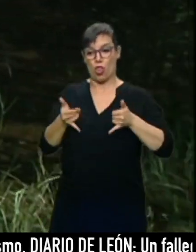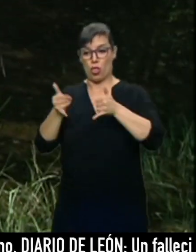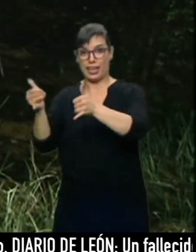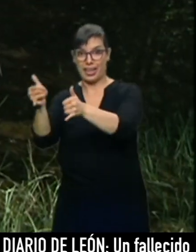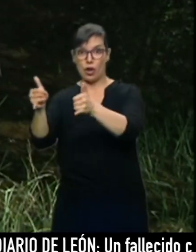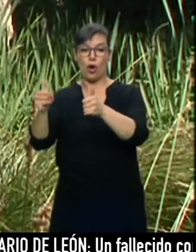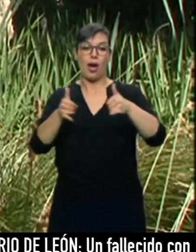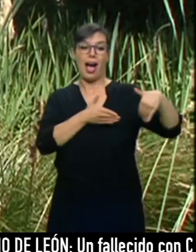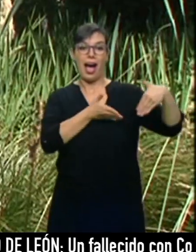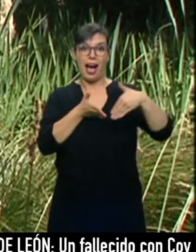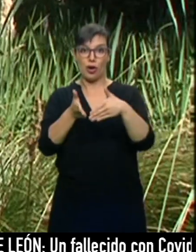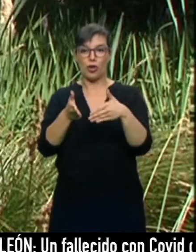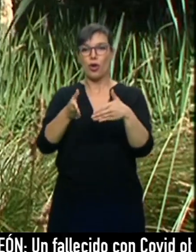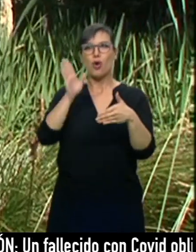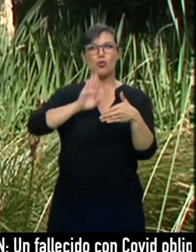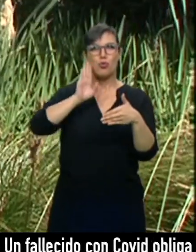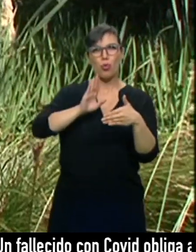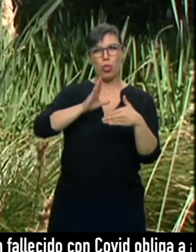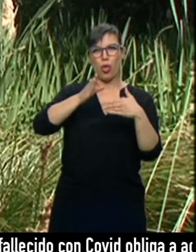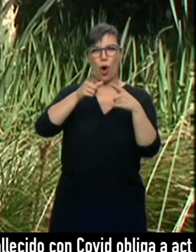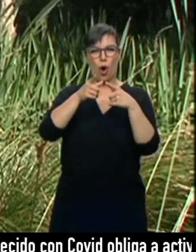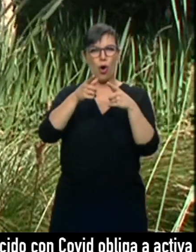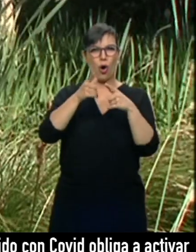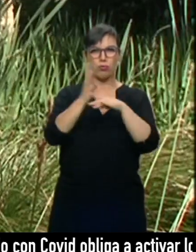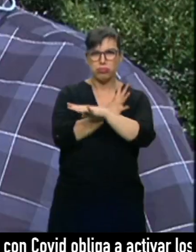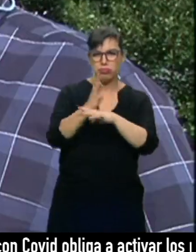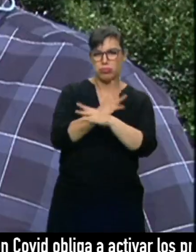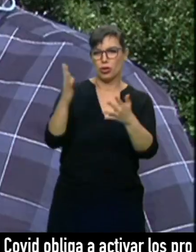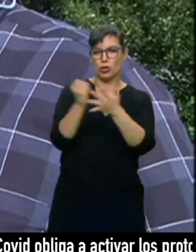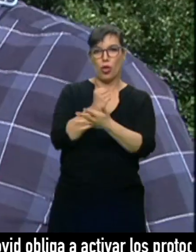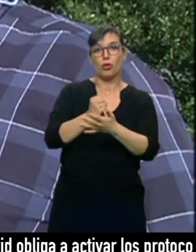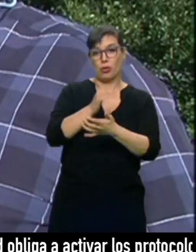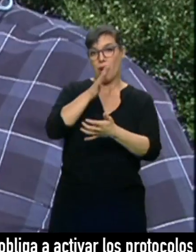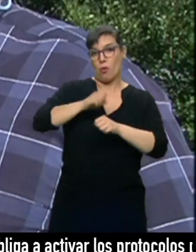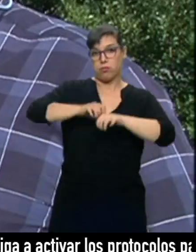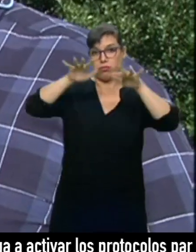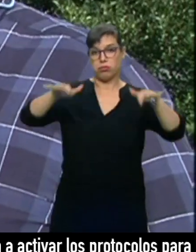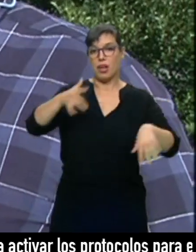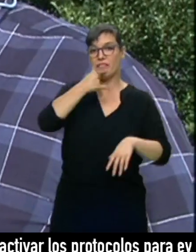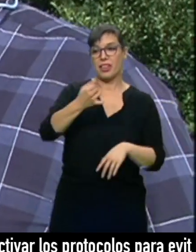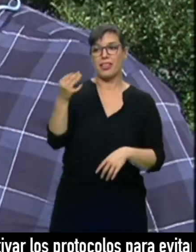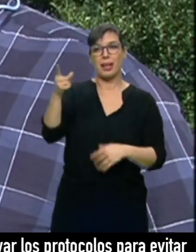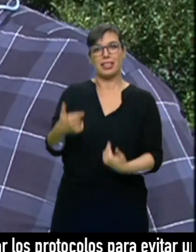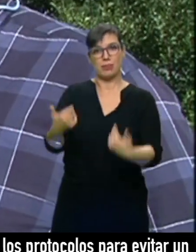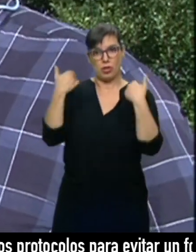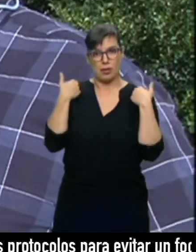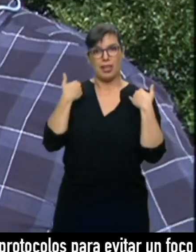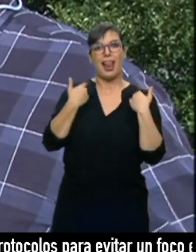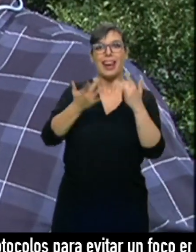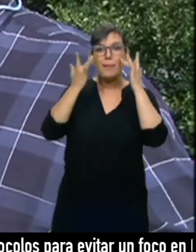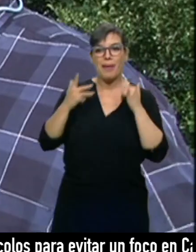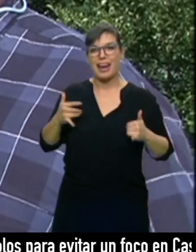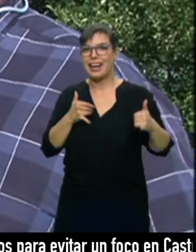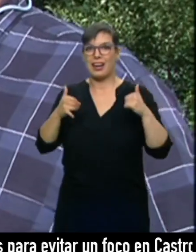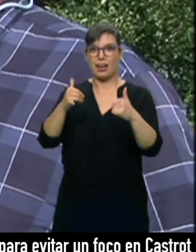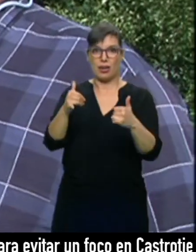La cantidad de maleza provoca los desbordamientos. Lo más importante es que la Confederación asuma sus responsabilidades y limpie los cauces, que no